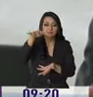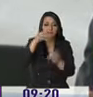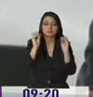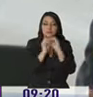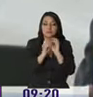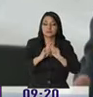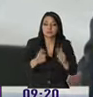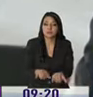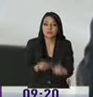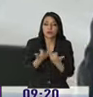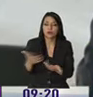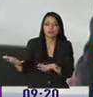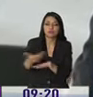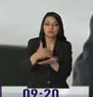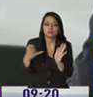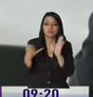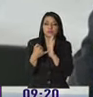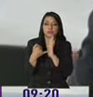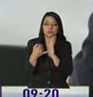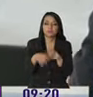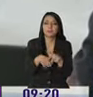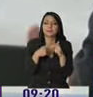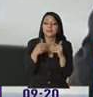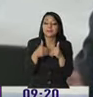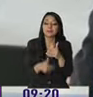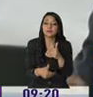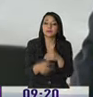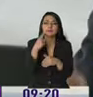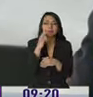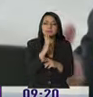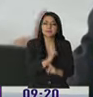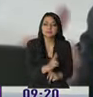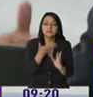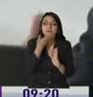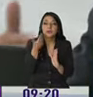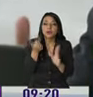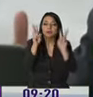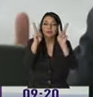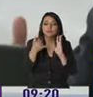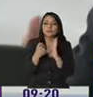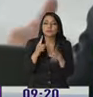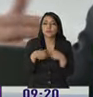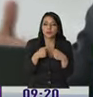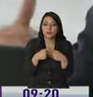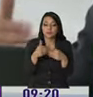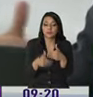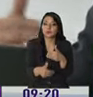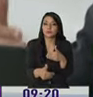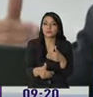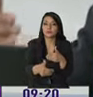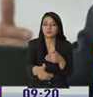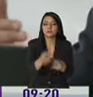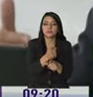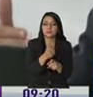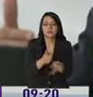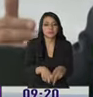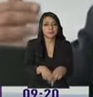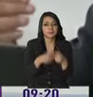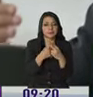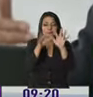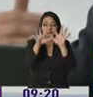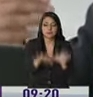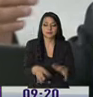es que la recaudación nuestra se comienza a mejorar en temas de impuestos y ahí es cuando nosotros tenemos que entrar como SENAE a